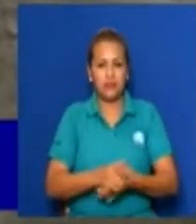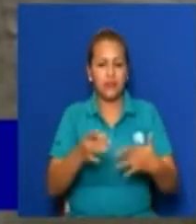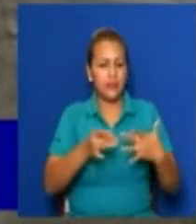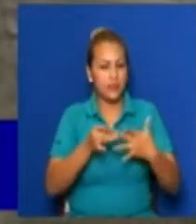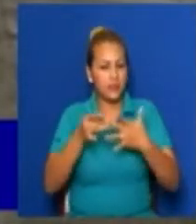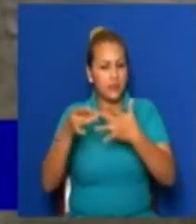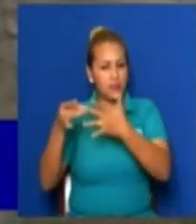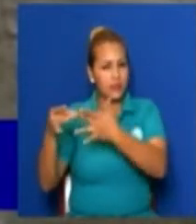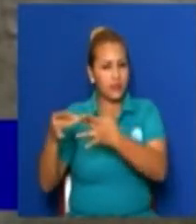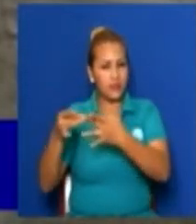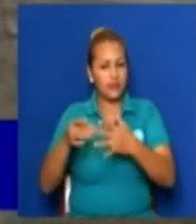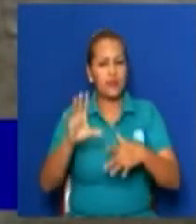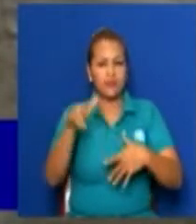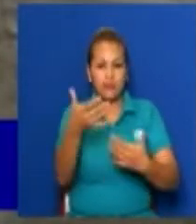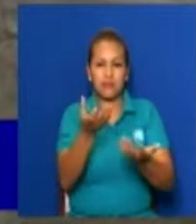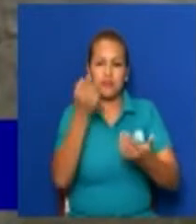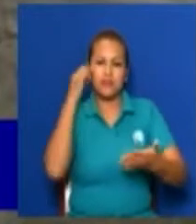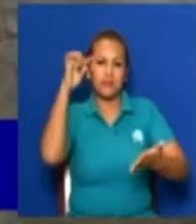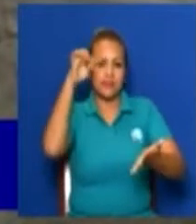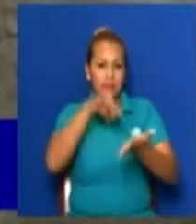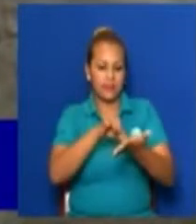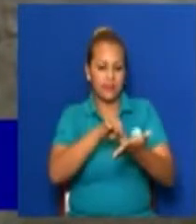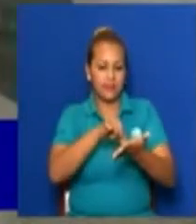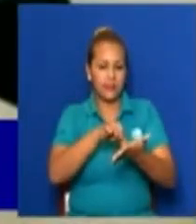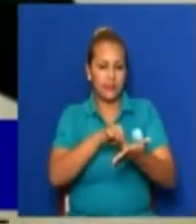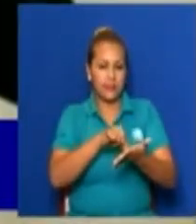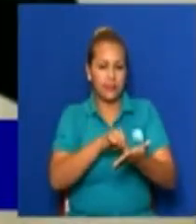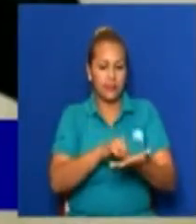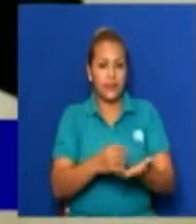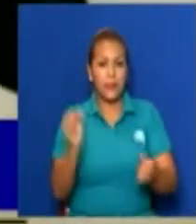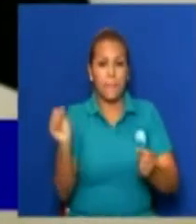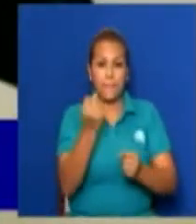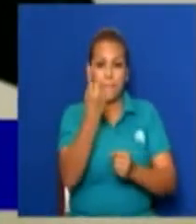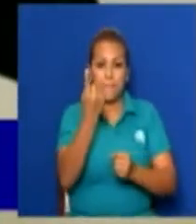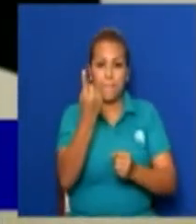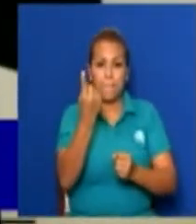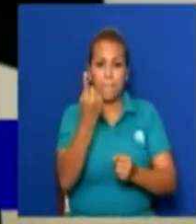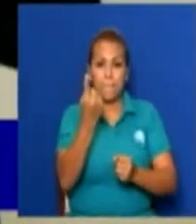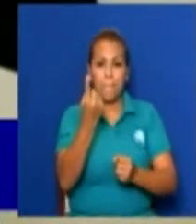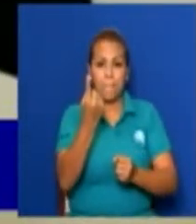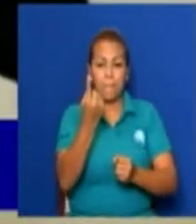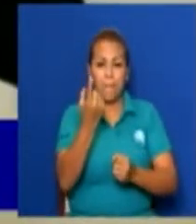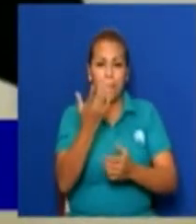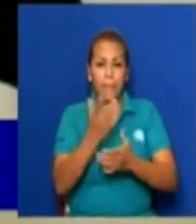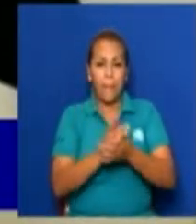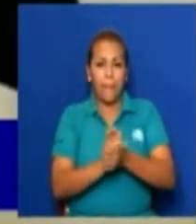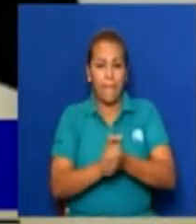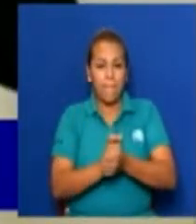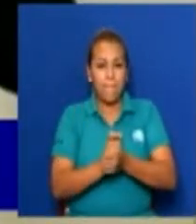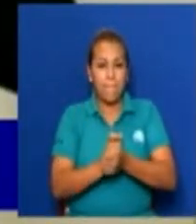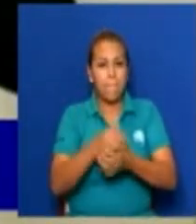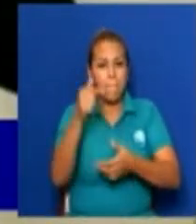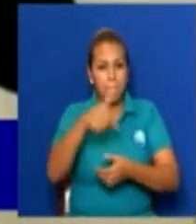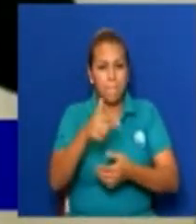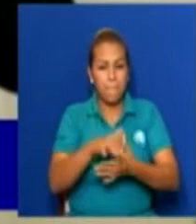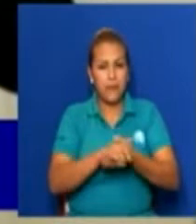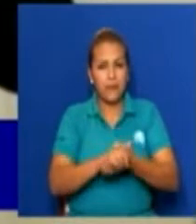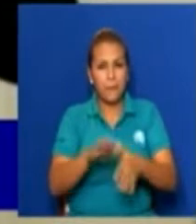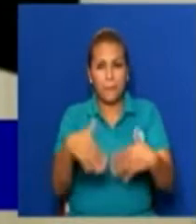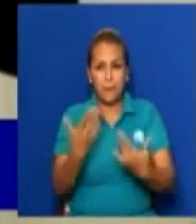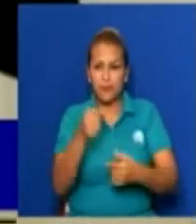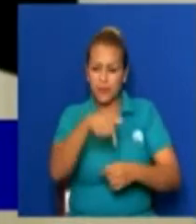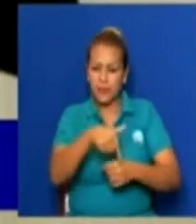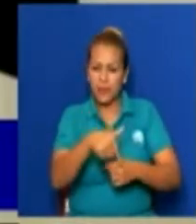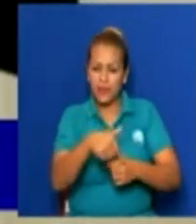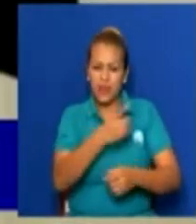Específicamente, y ser puntual, para el 1 de mayo se introdujo a la Comisión Laboral, fue recibida por el doctor Lacayo,